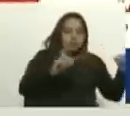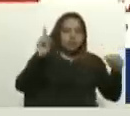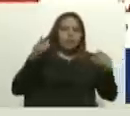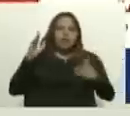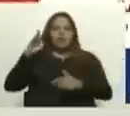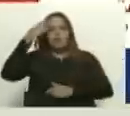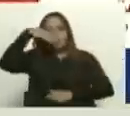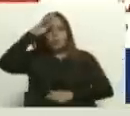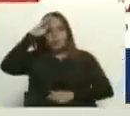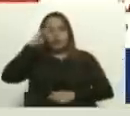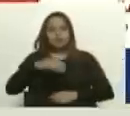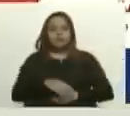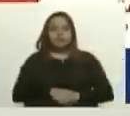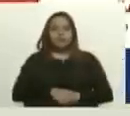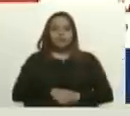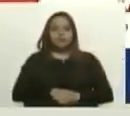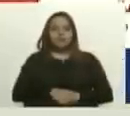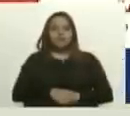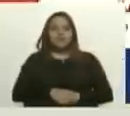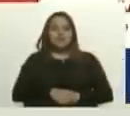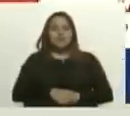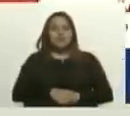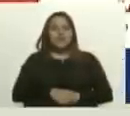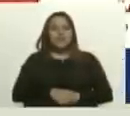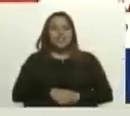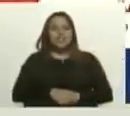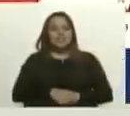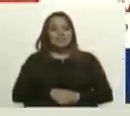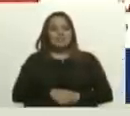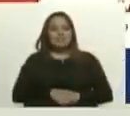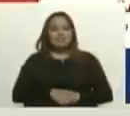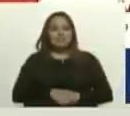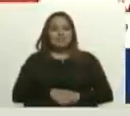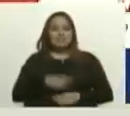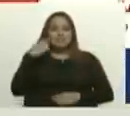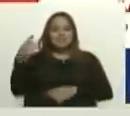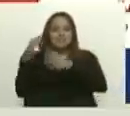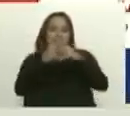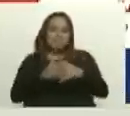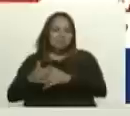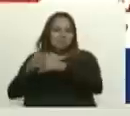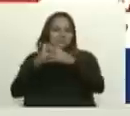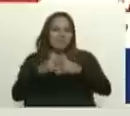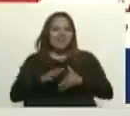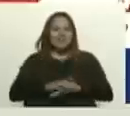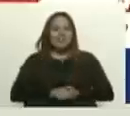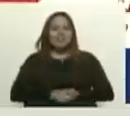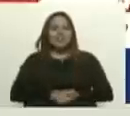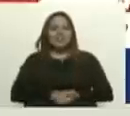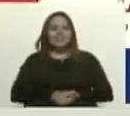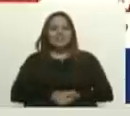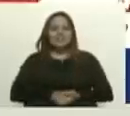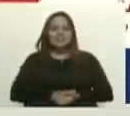terrible, dirán los señores del imperialismo norteamericano. Pero es un nuevo mundo que se abre.